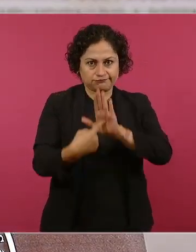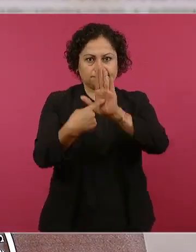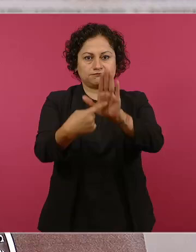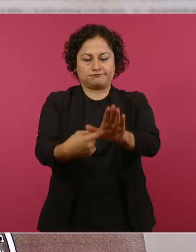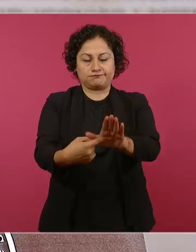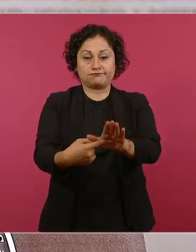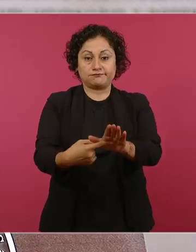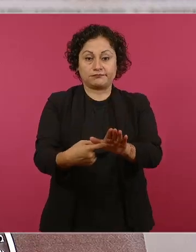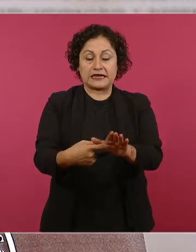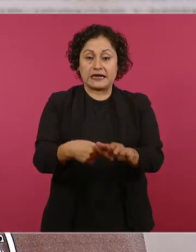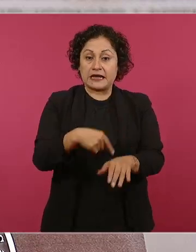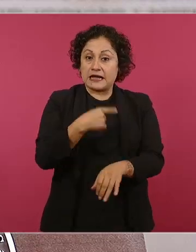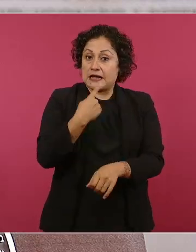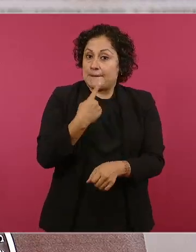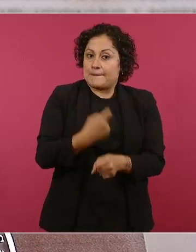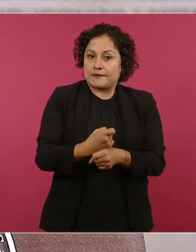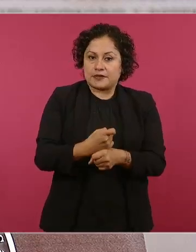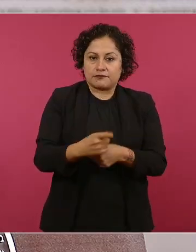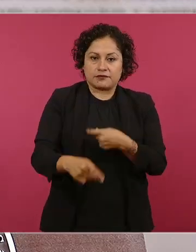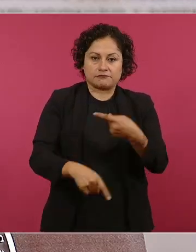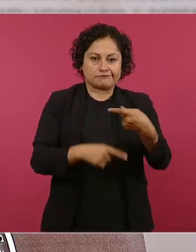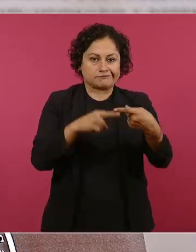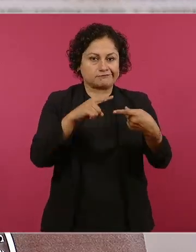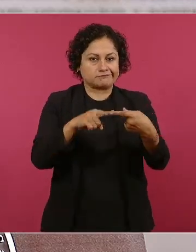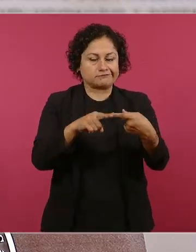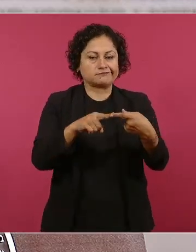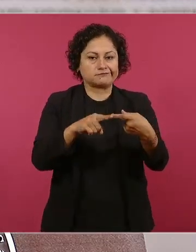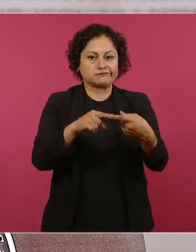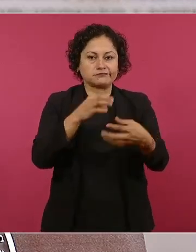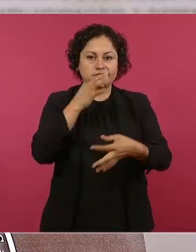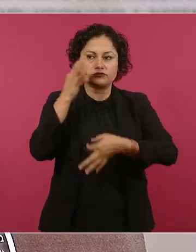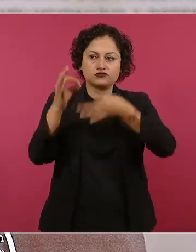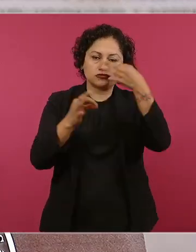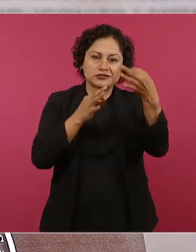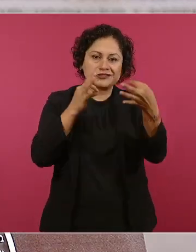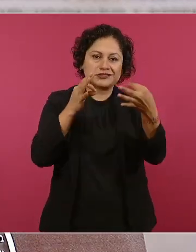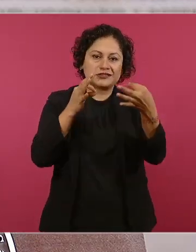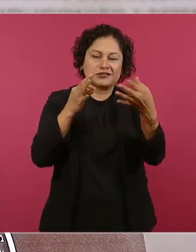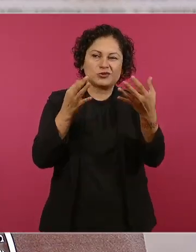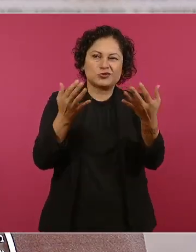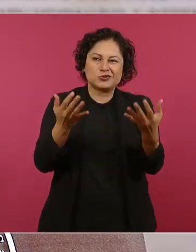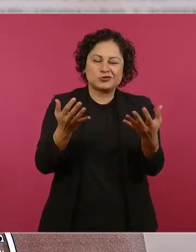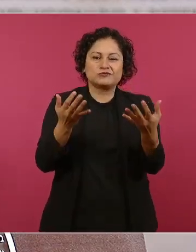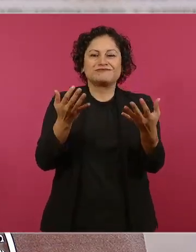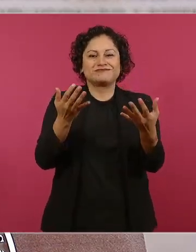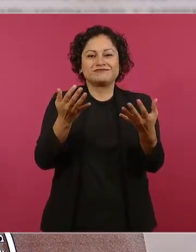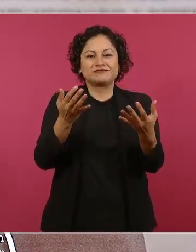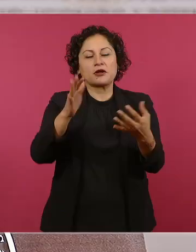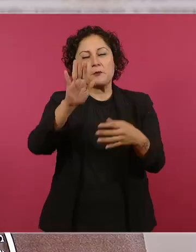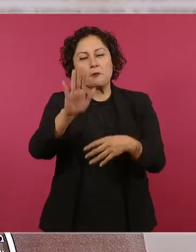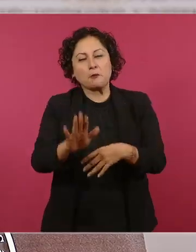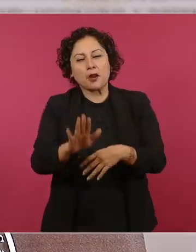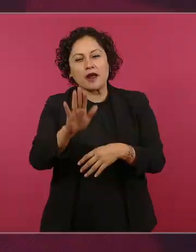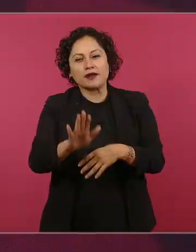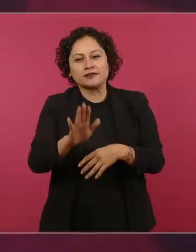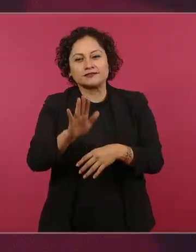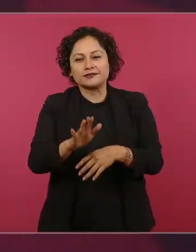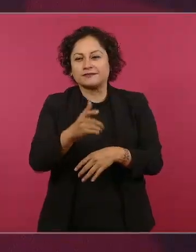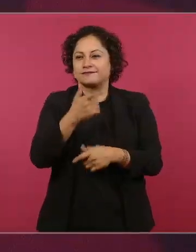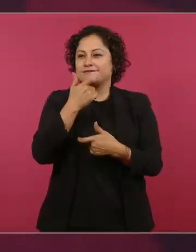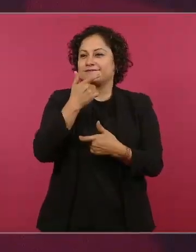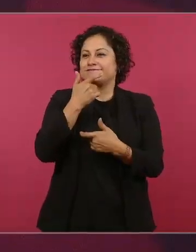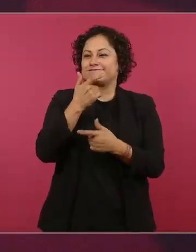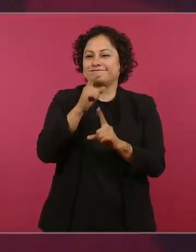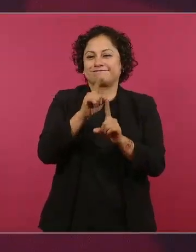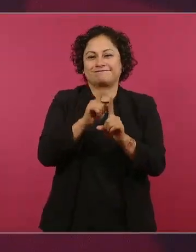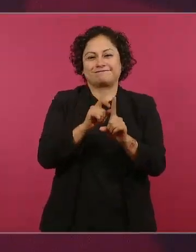con una noticia pues bastante graciosa. Este es el humor involuntario